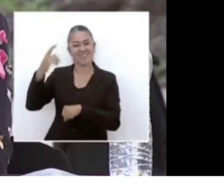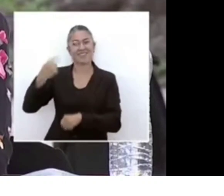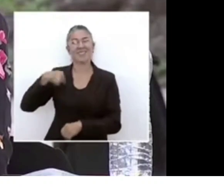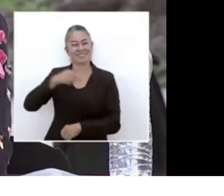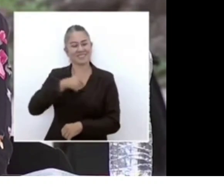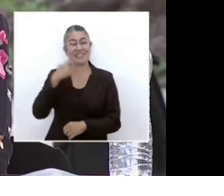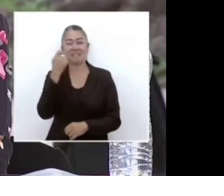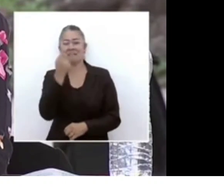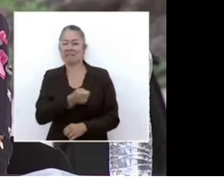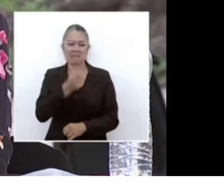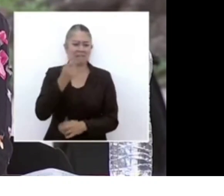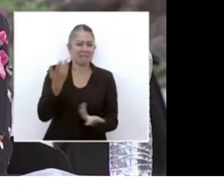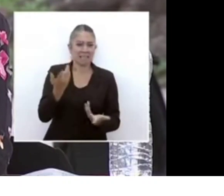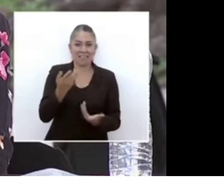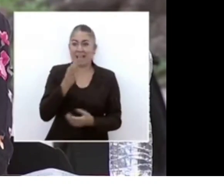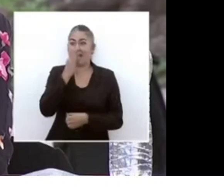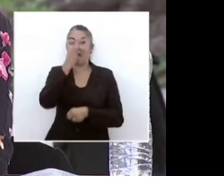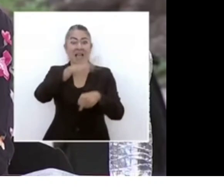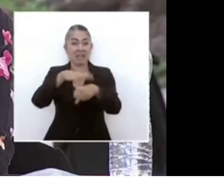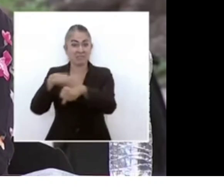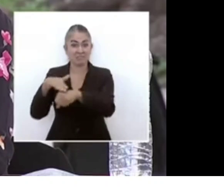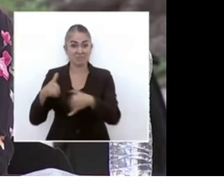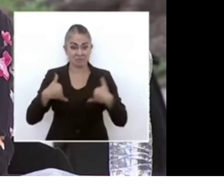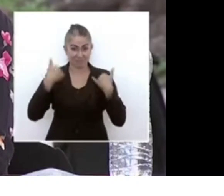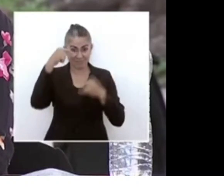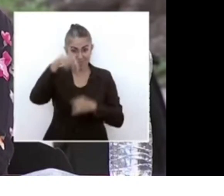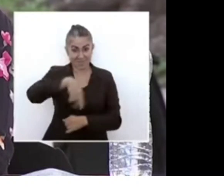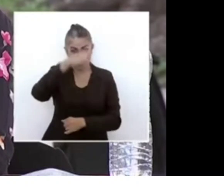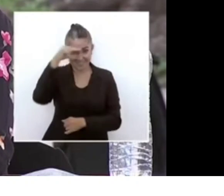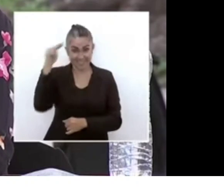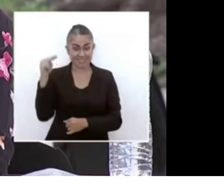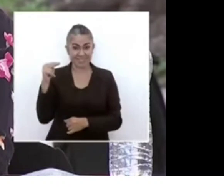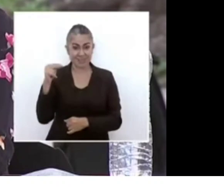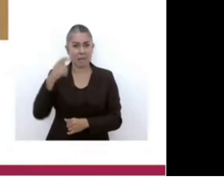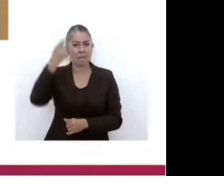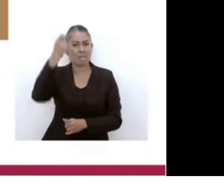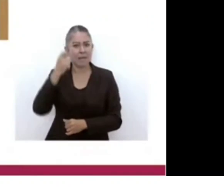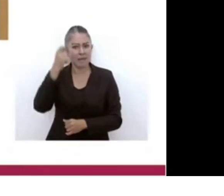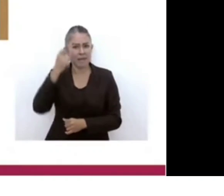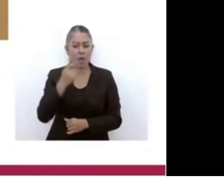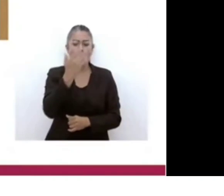para informar a los jóvenes nayaritas, que la beca pasará de